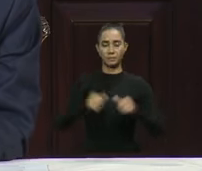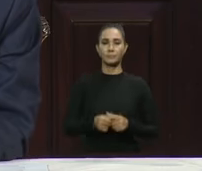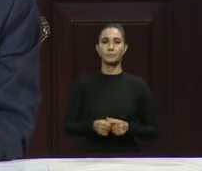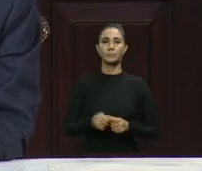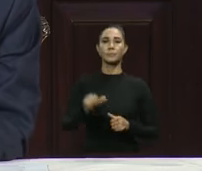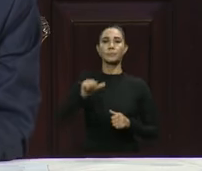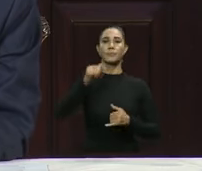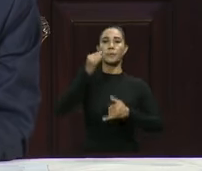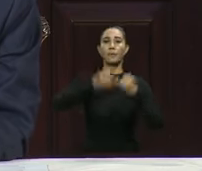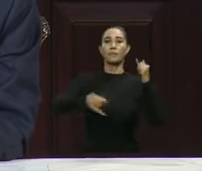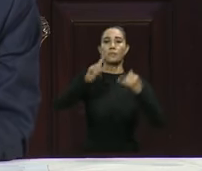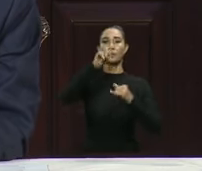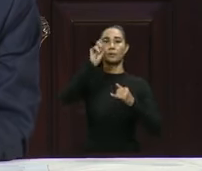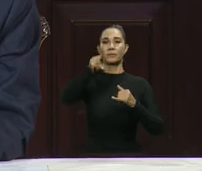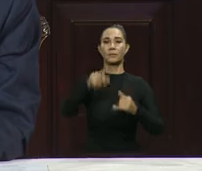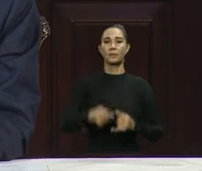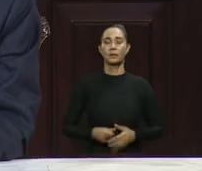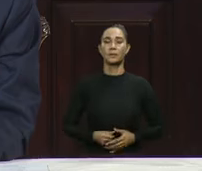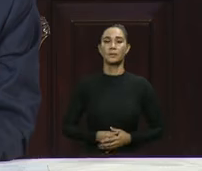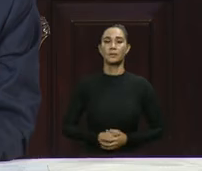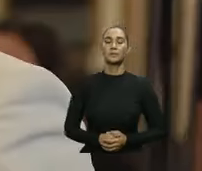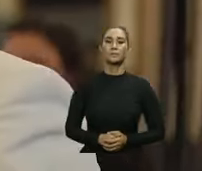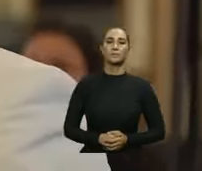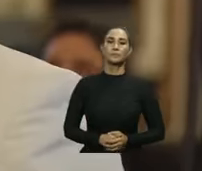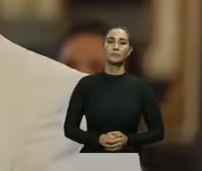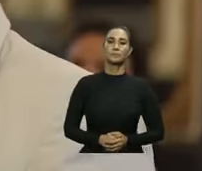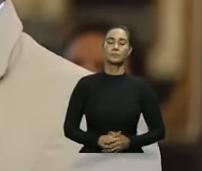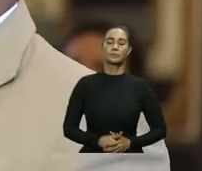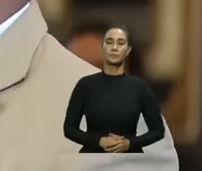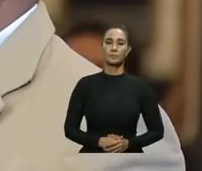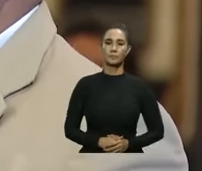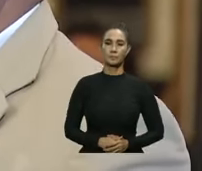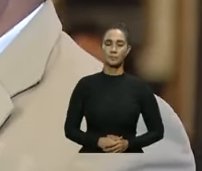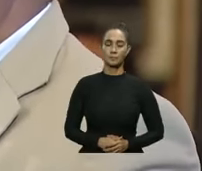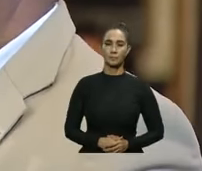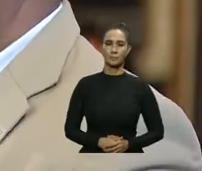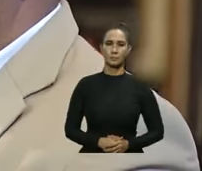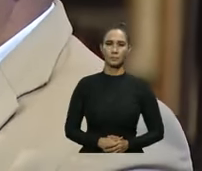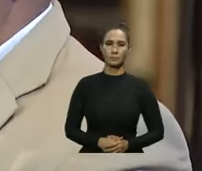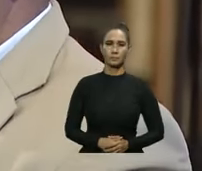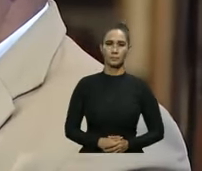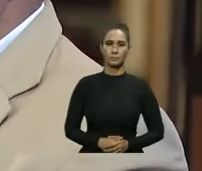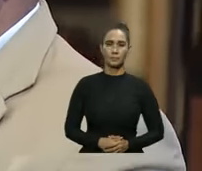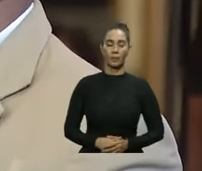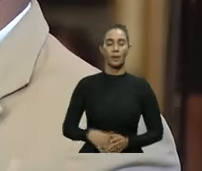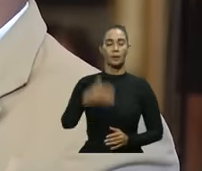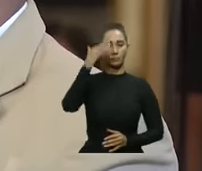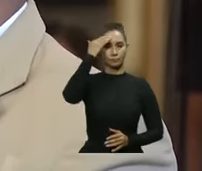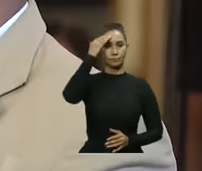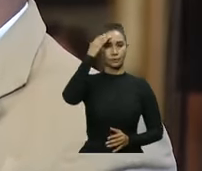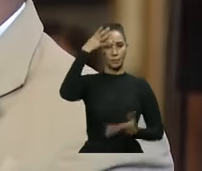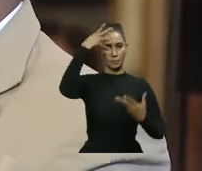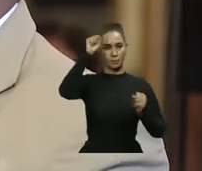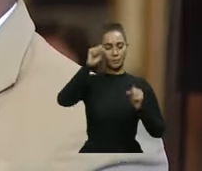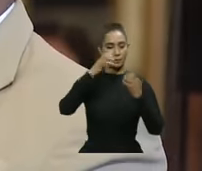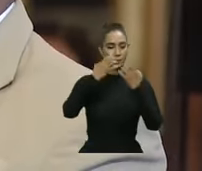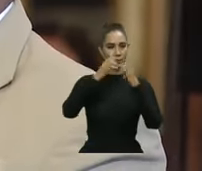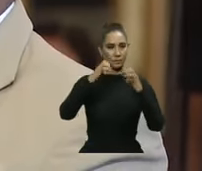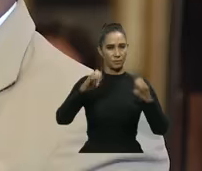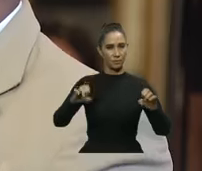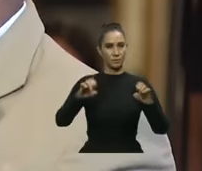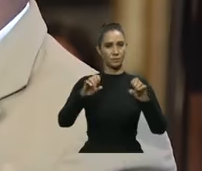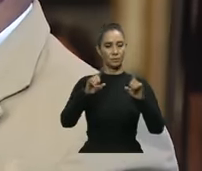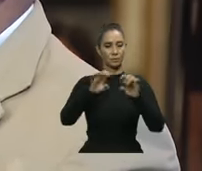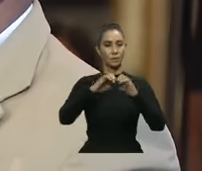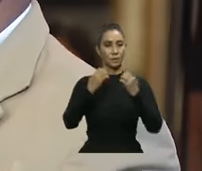Última pregunta, por favor. José Cuevas, de Tras la Huella Digital. Sabemos del esfuerzo que está haciendo usted, su equipo,